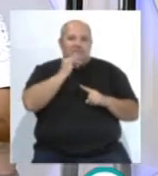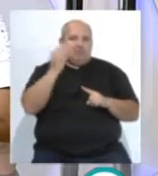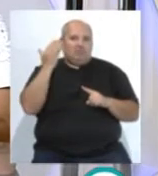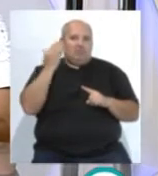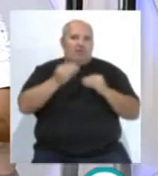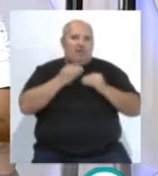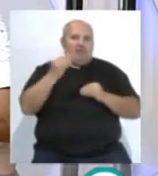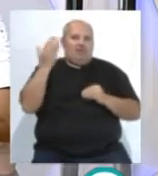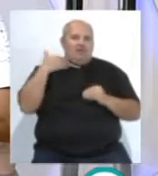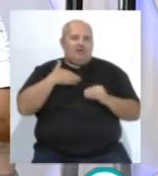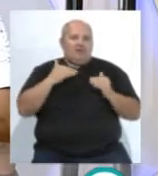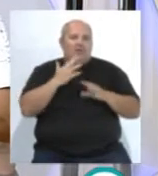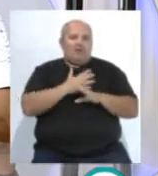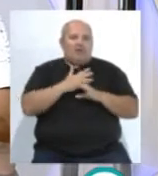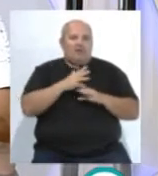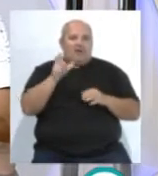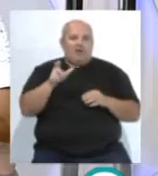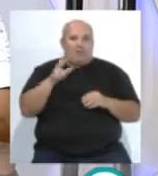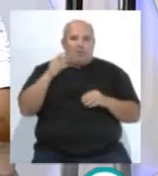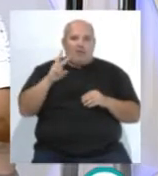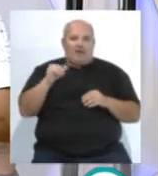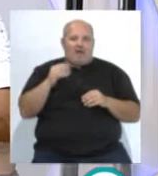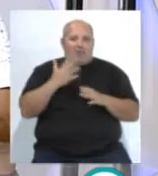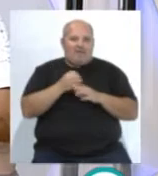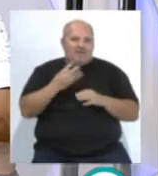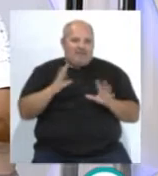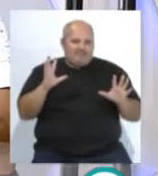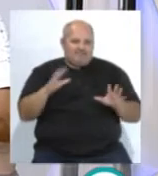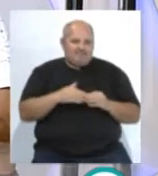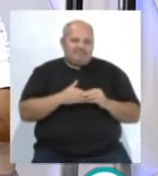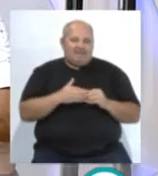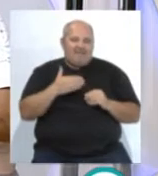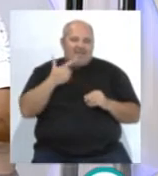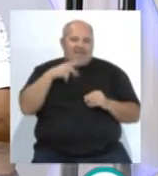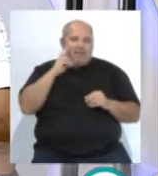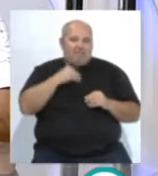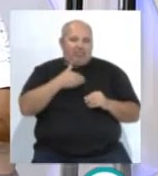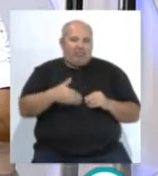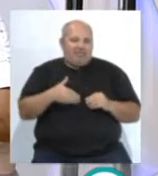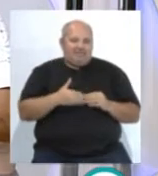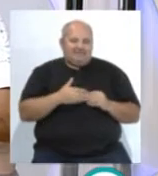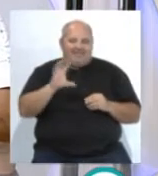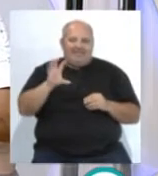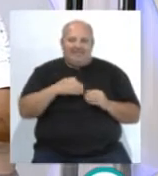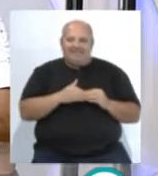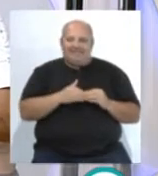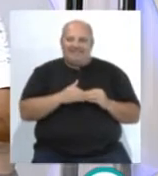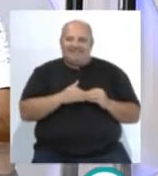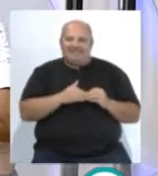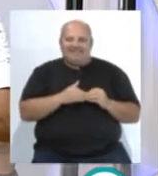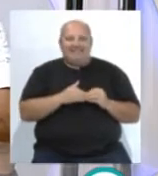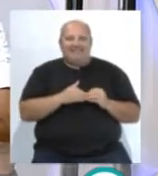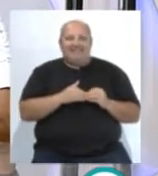aquel ascenso de cuando jugaba Hugo Vaca, cuando jugaba bien, ¿no? Ahora da pena verlo, pero mira, cuando jugaba bien, la